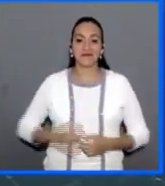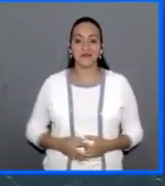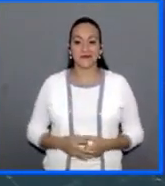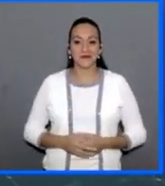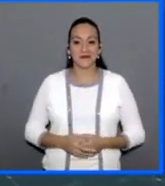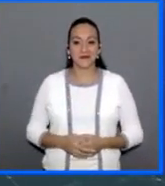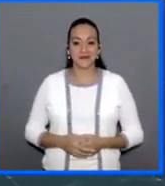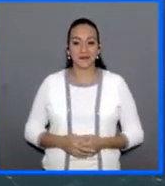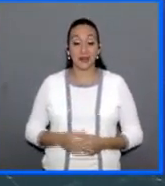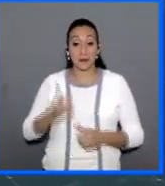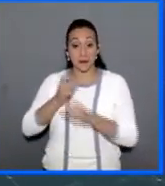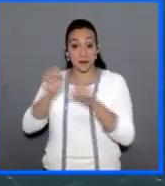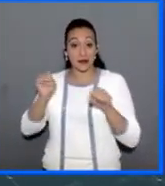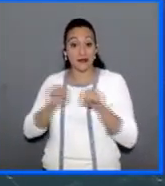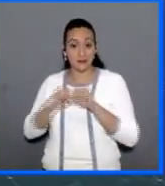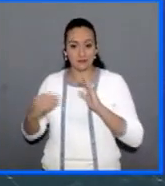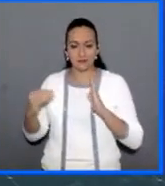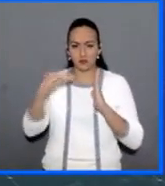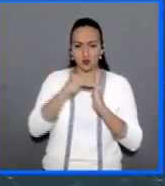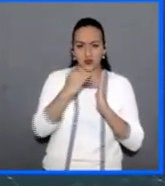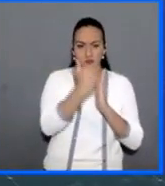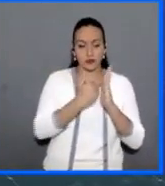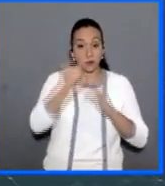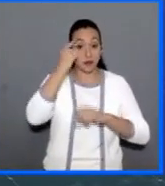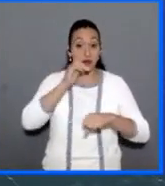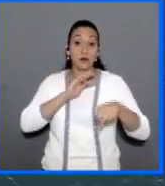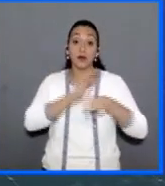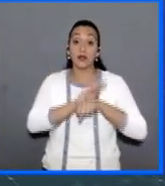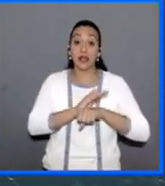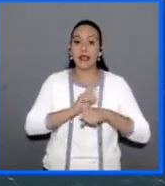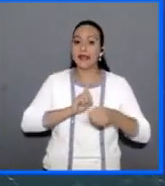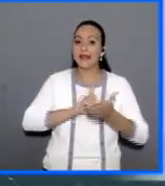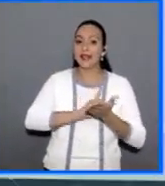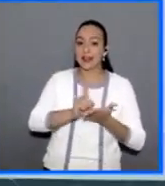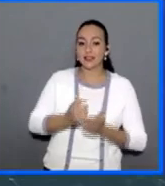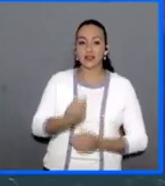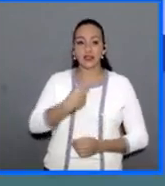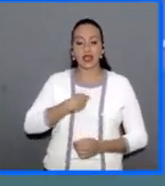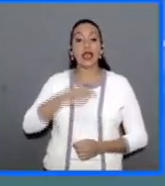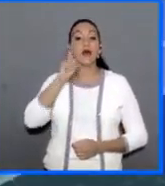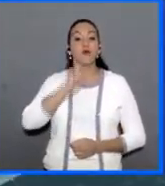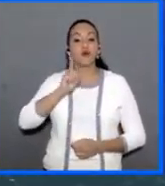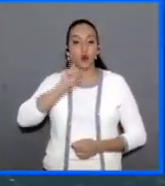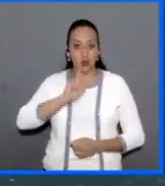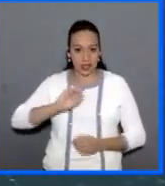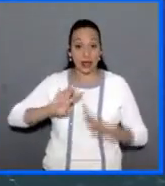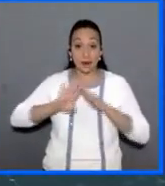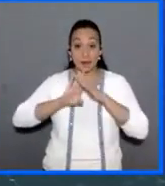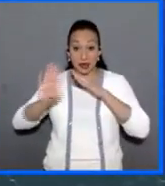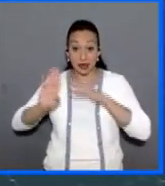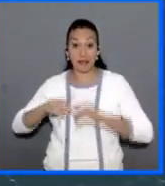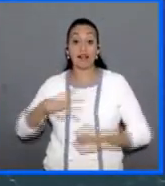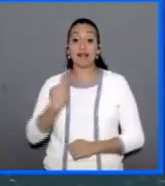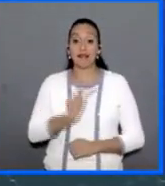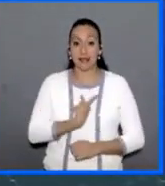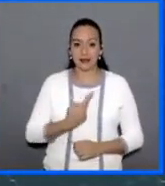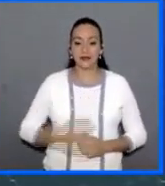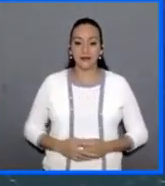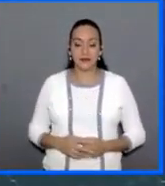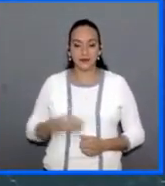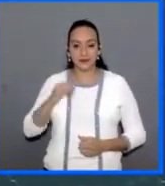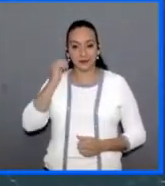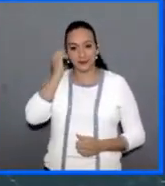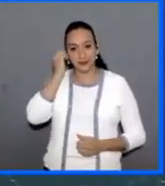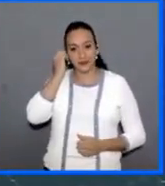sala estableció criterio que protege el derecho a la identidad de mujer migrante trans. La segunda sala determinó que